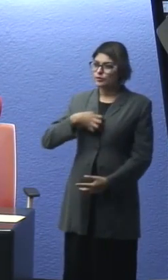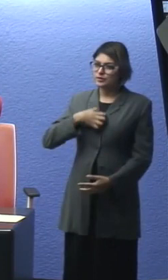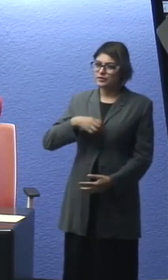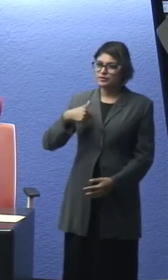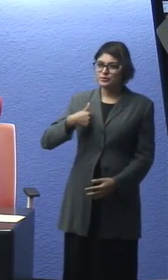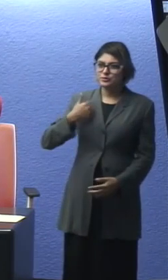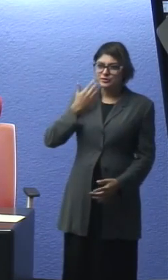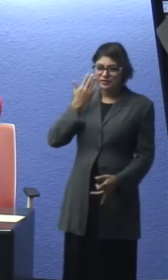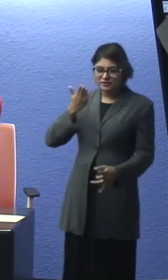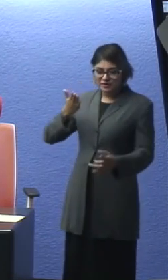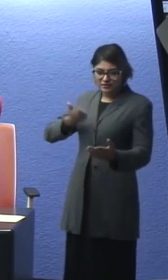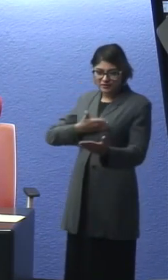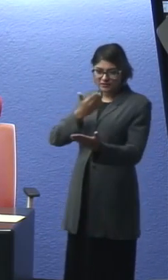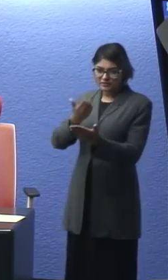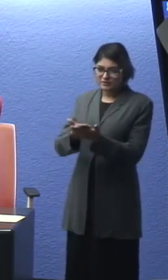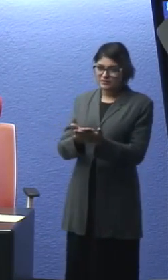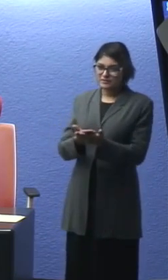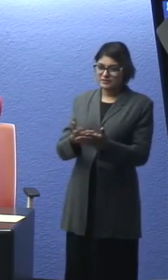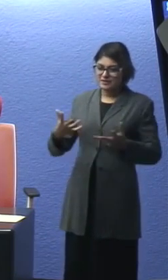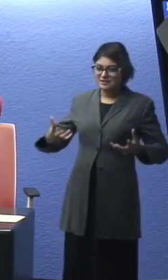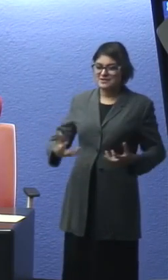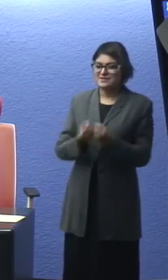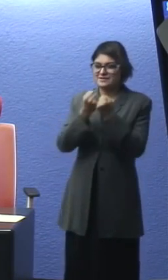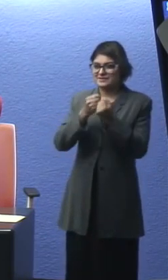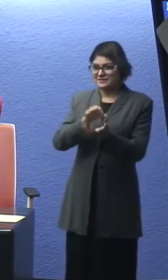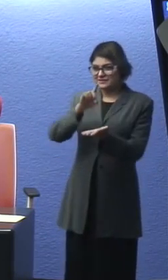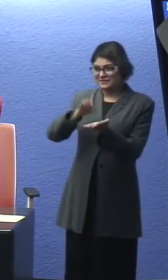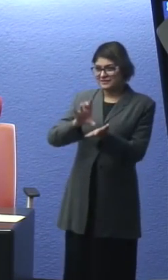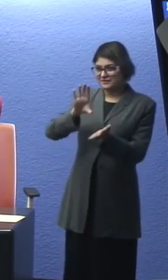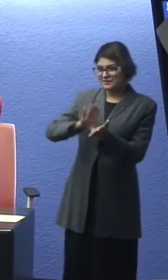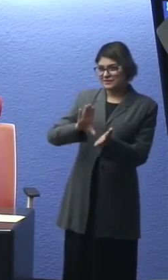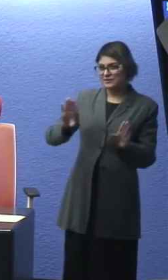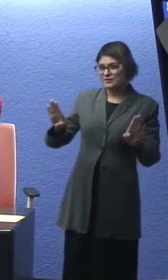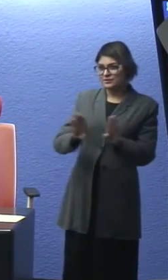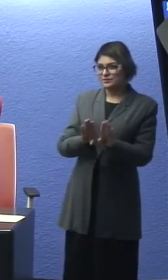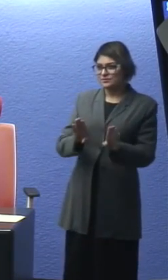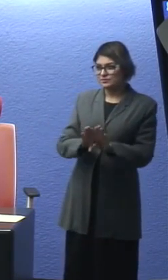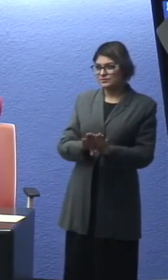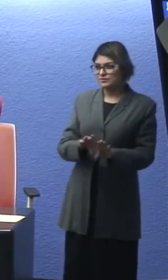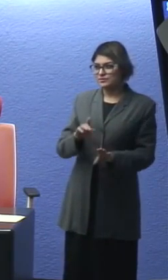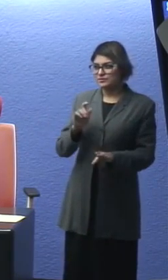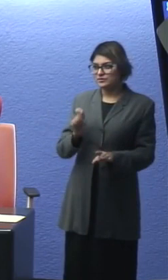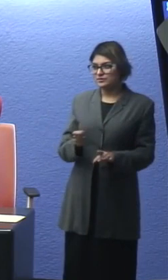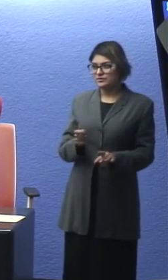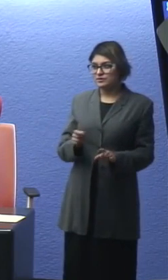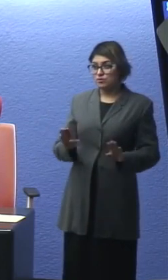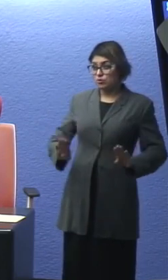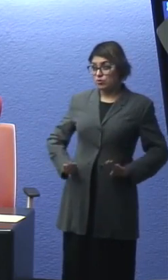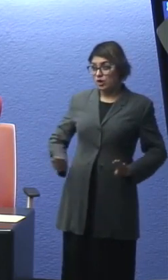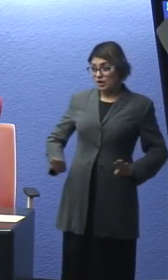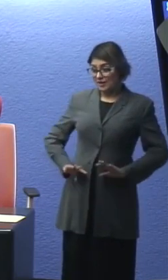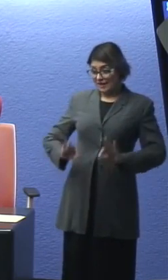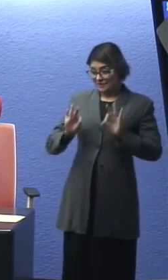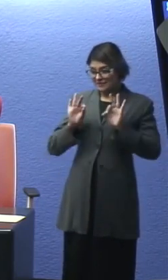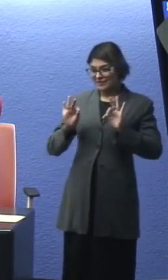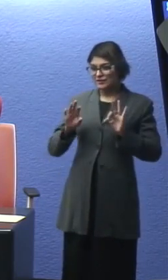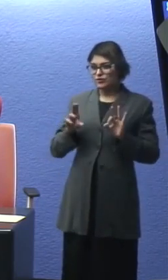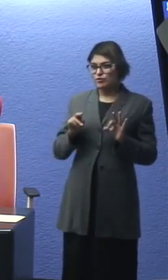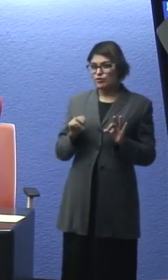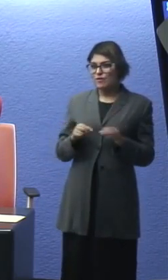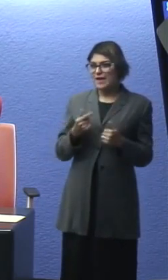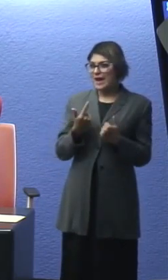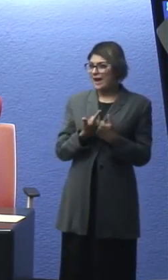la discapacidad desde las investigaciones como un fenómeno y no como un atributo, porque así lo vivimos nosotros, las personas